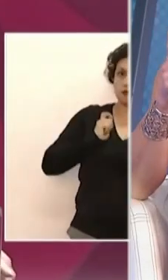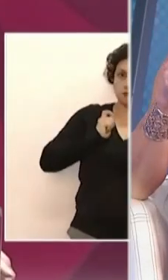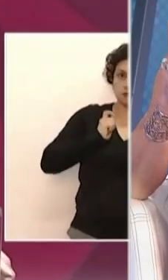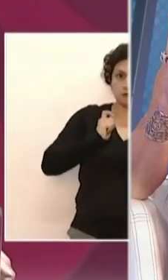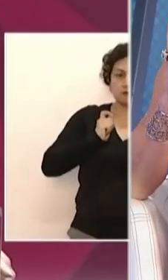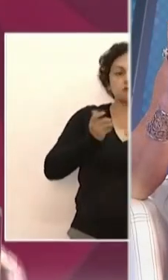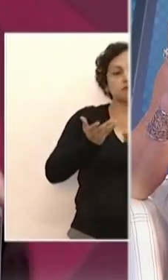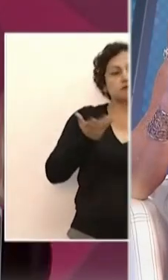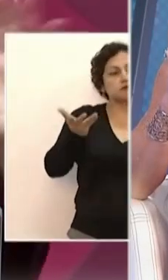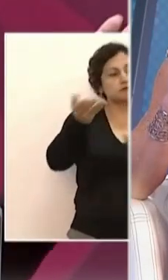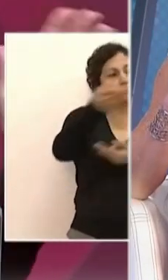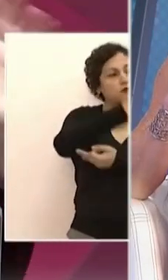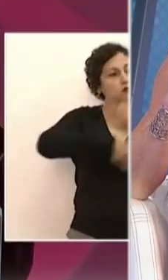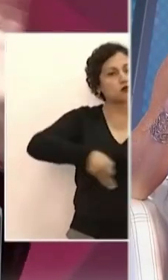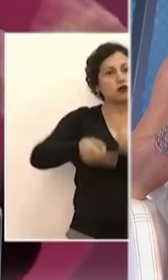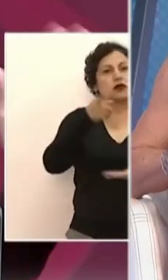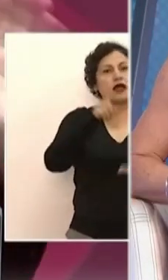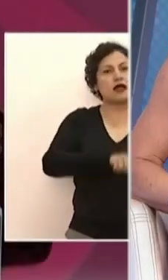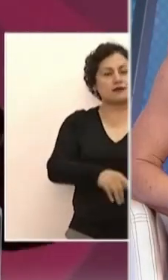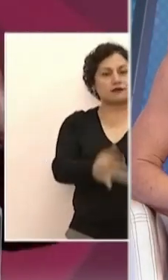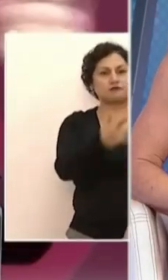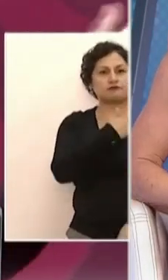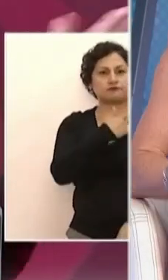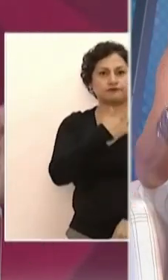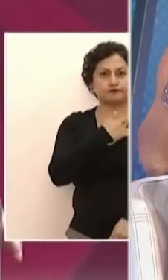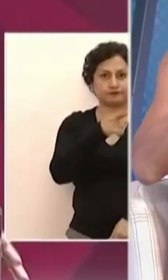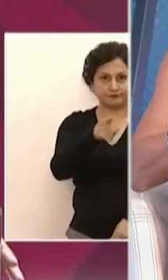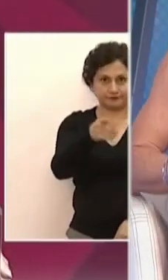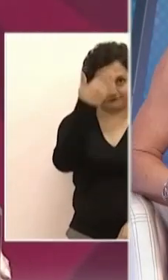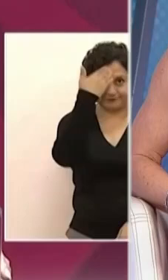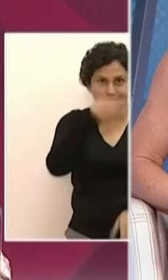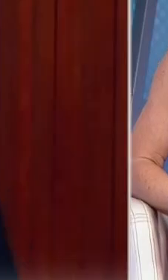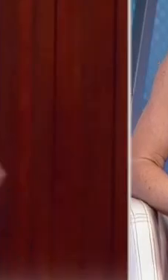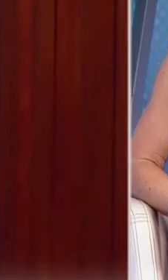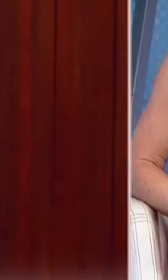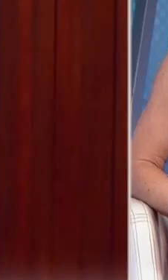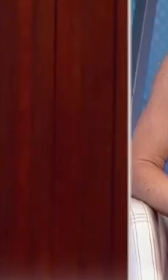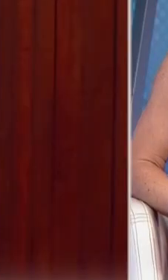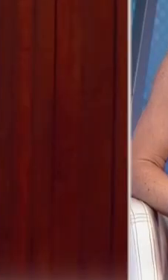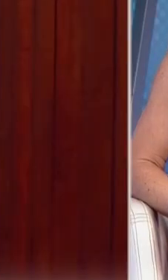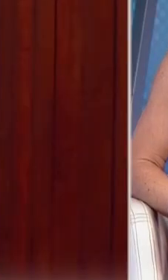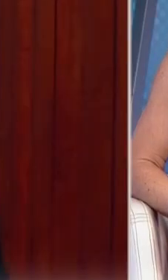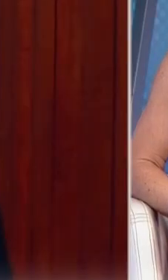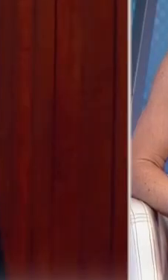sido contundente lo que ha dicho la presidenta de México cuando le han preguntado sobre la participación de esta delegación